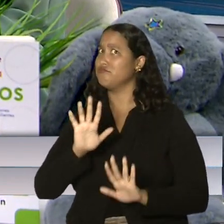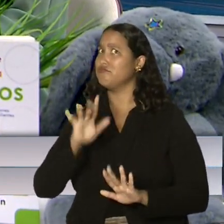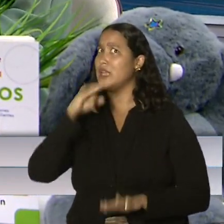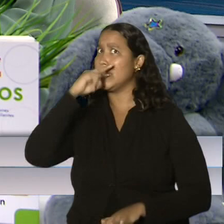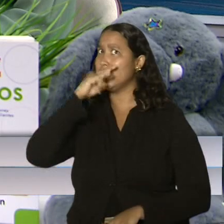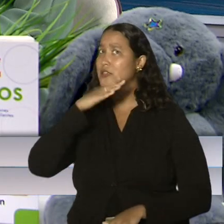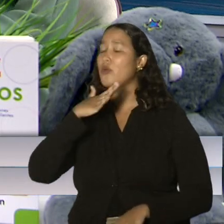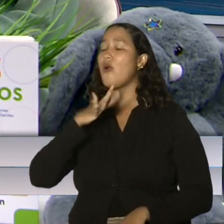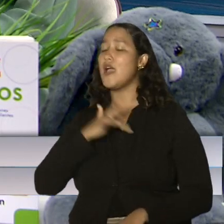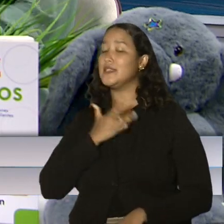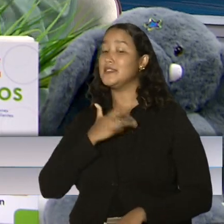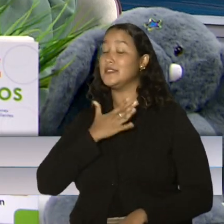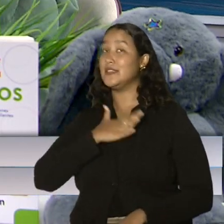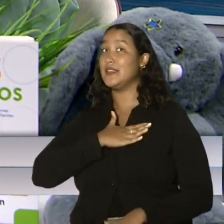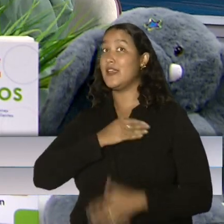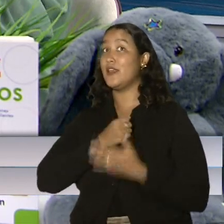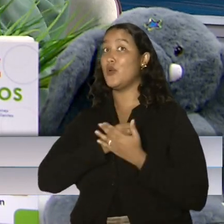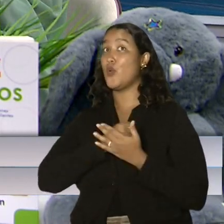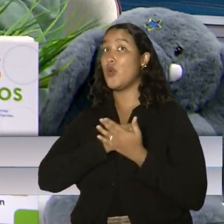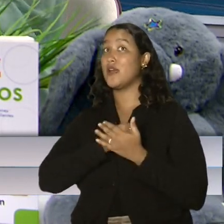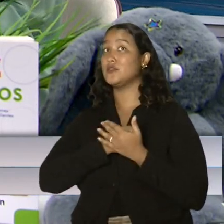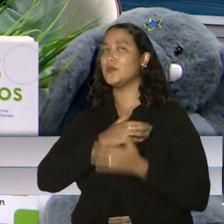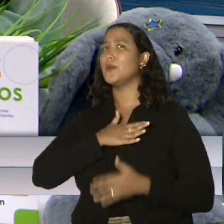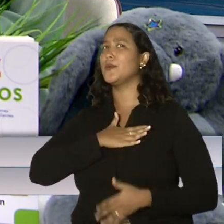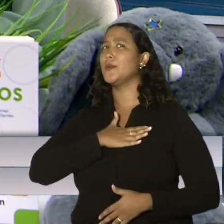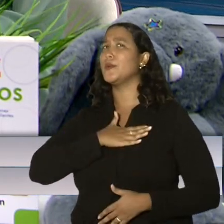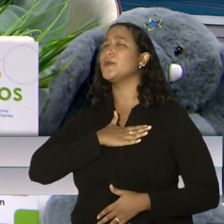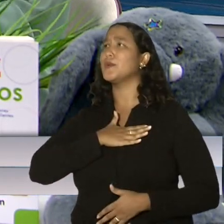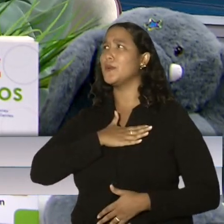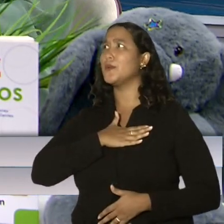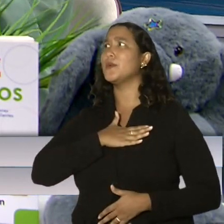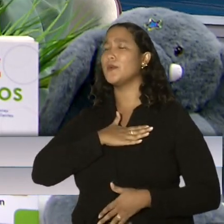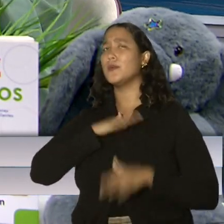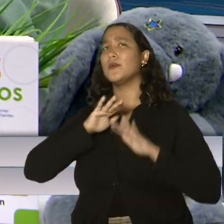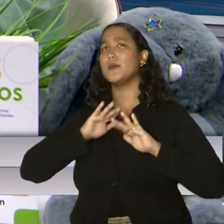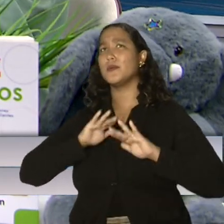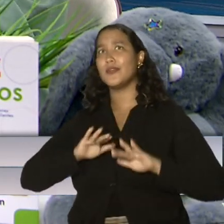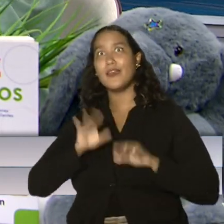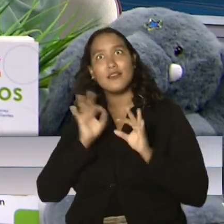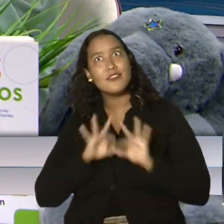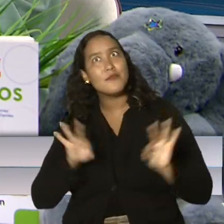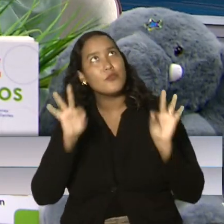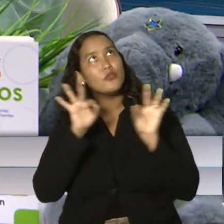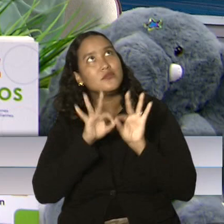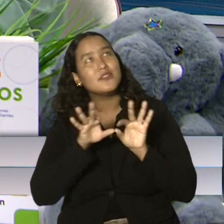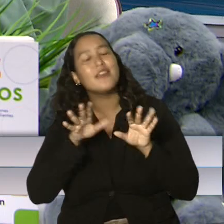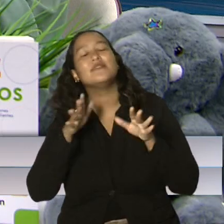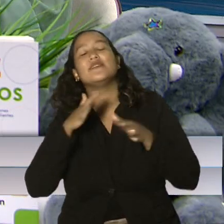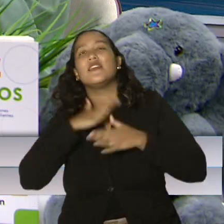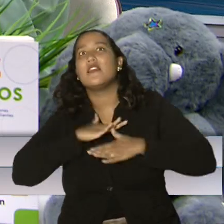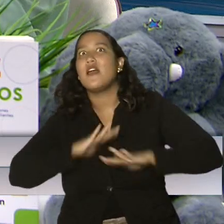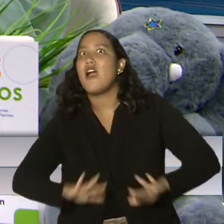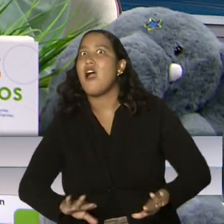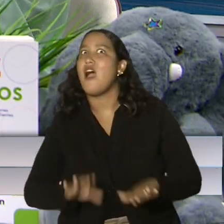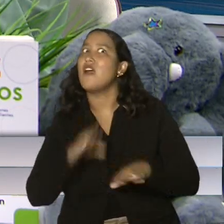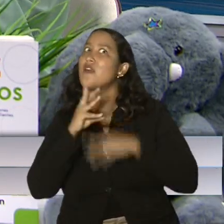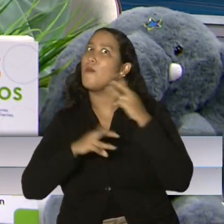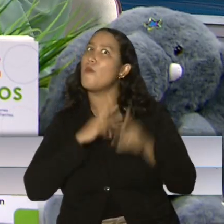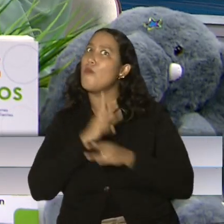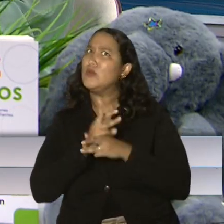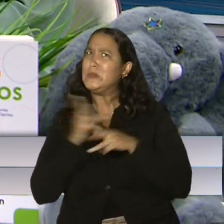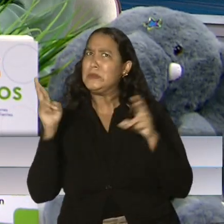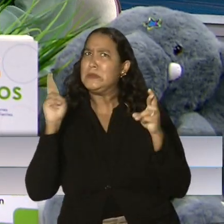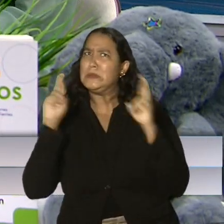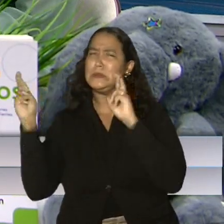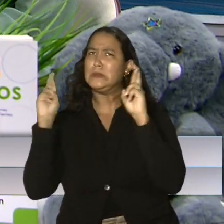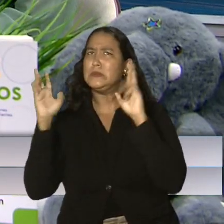silencio también que es tan importante en este mundo ruidoso que tenemos pero el que no sepa quiera saber cómo practicarlo ustedes